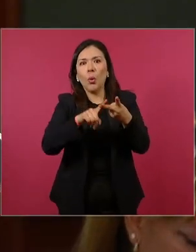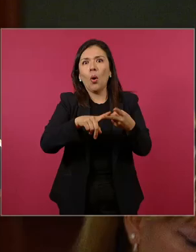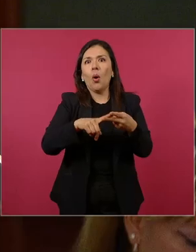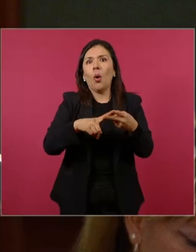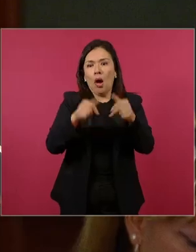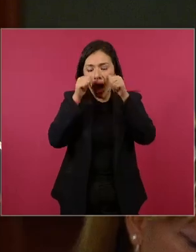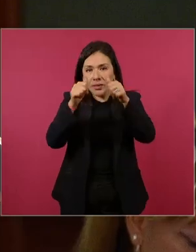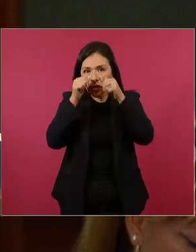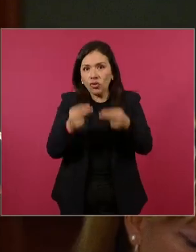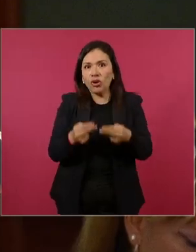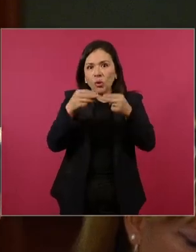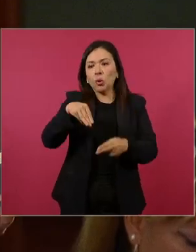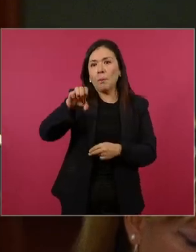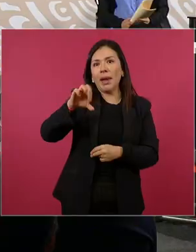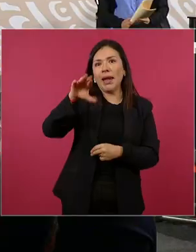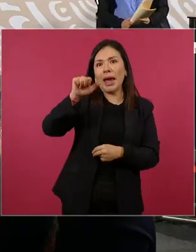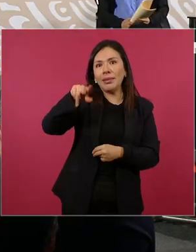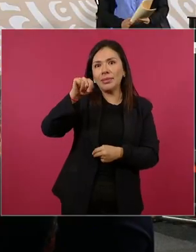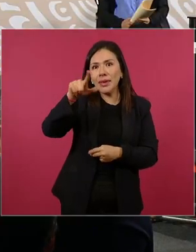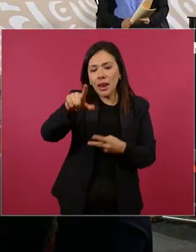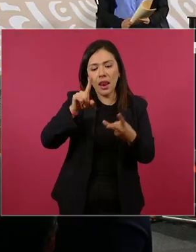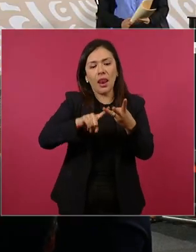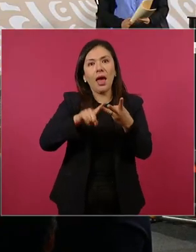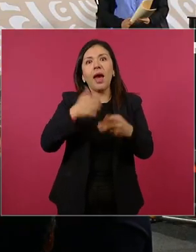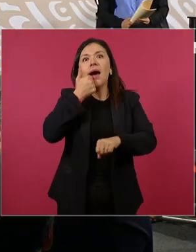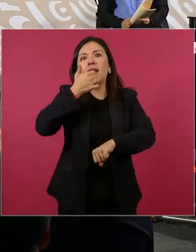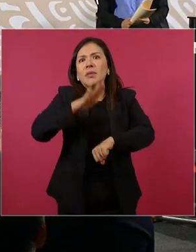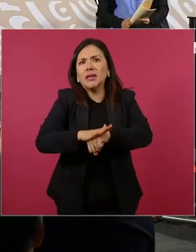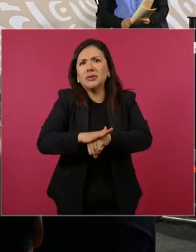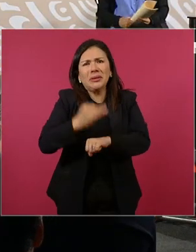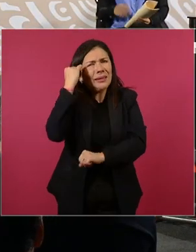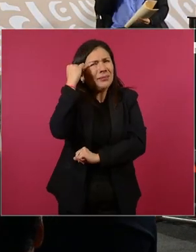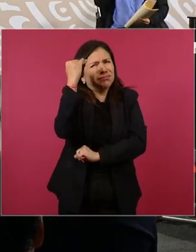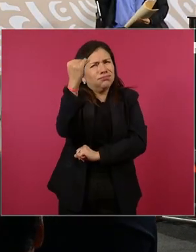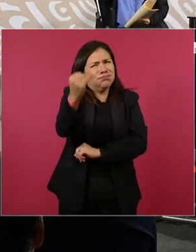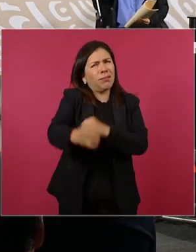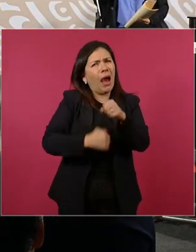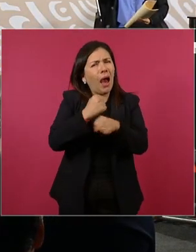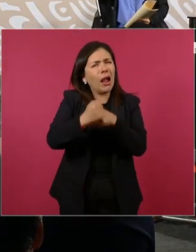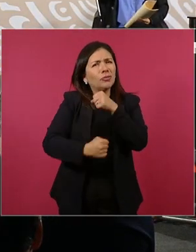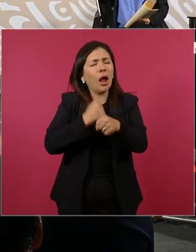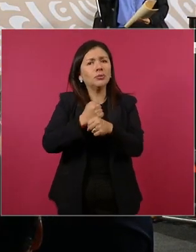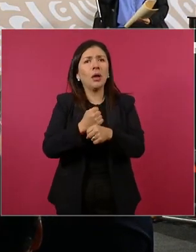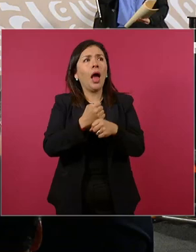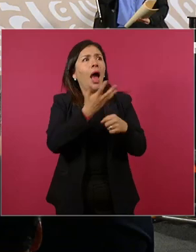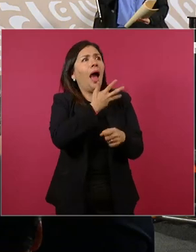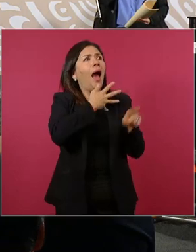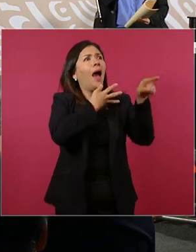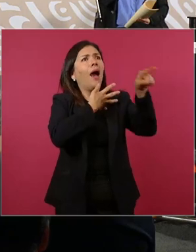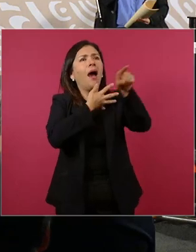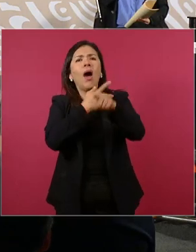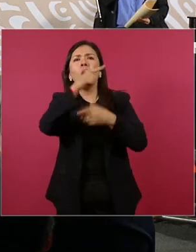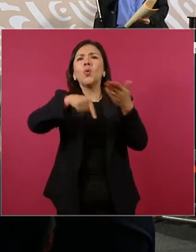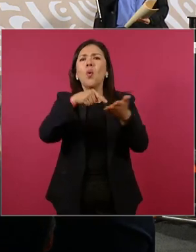de administración, que se tardan años, y pues hay restaurantes que no pueden abrir porque